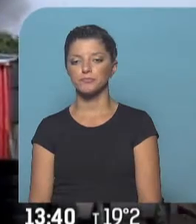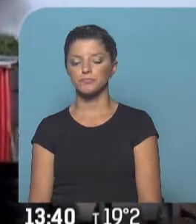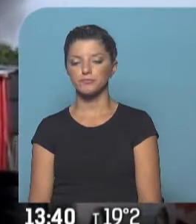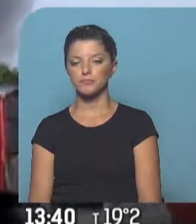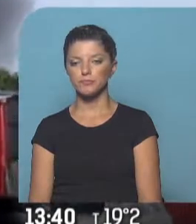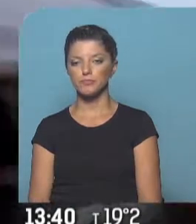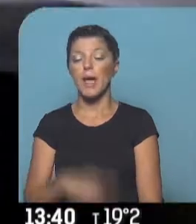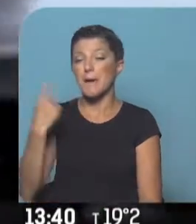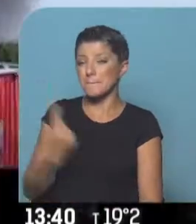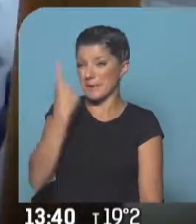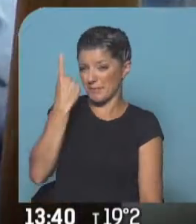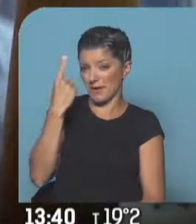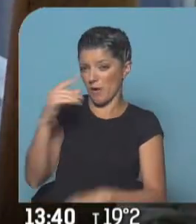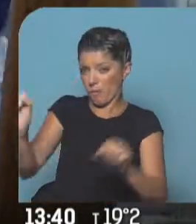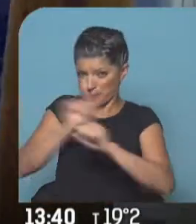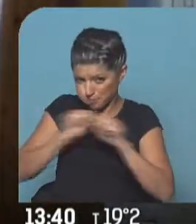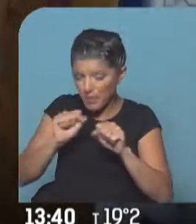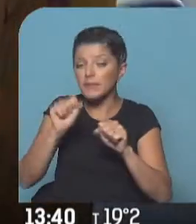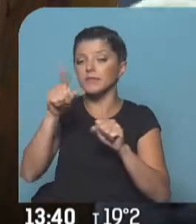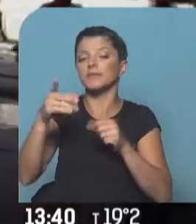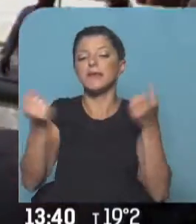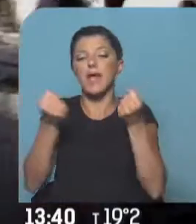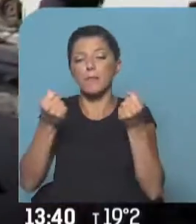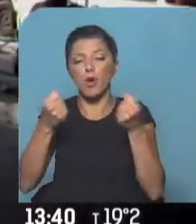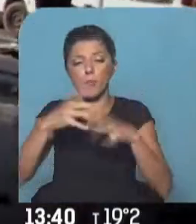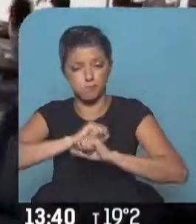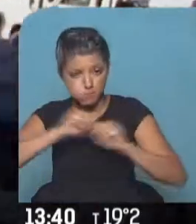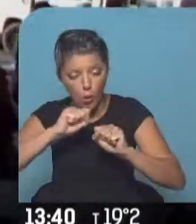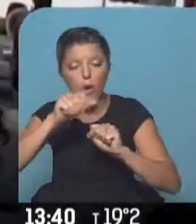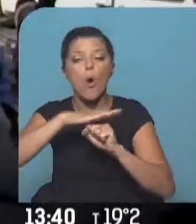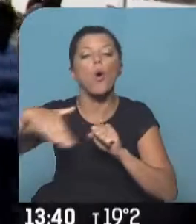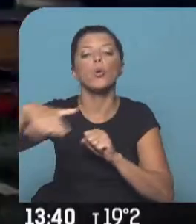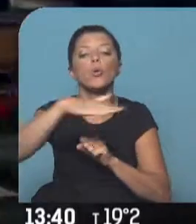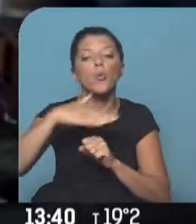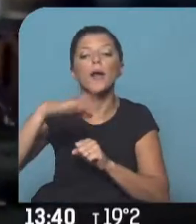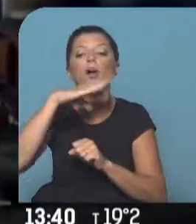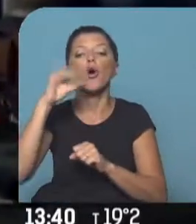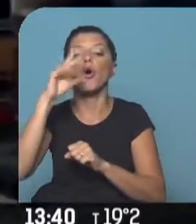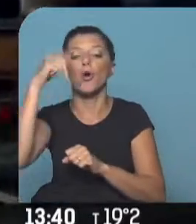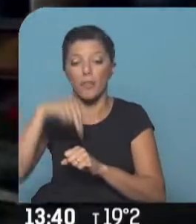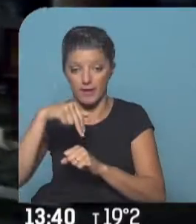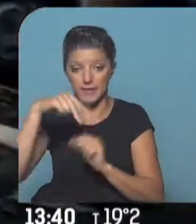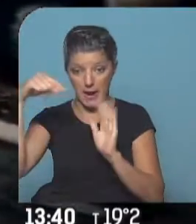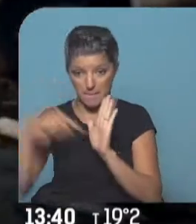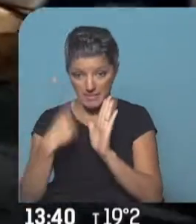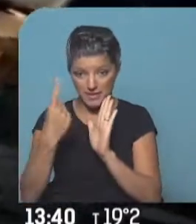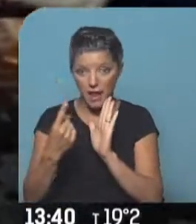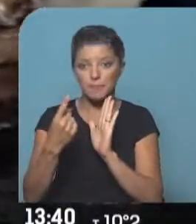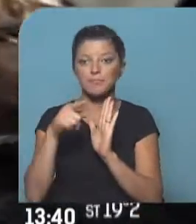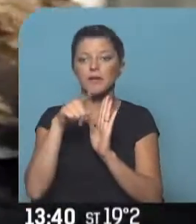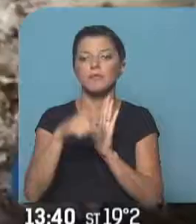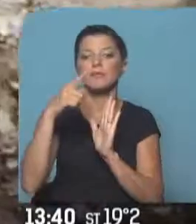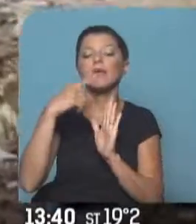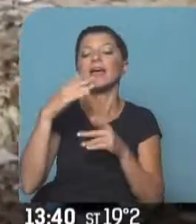La primera y más sangrienta explosión provocada por un camión bomba tuvo lugar en el distrito de Jodam, en la capital, Mogadiscio, cerca del